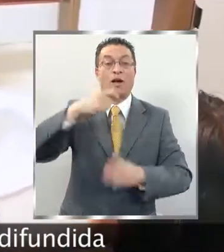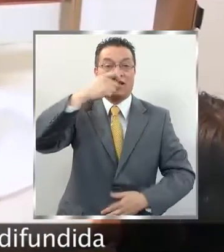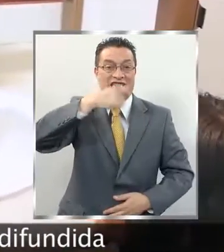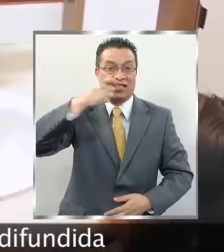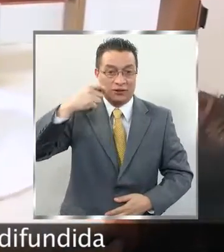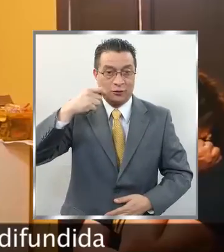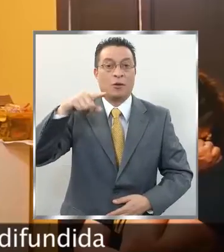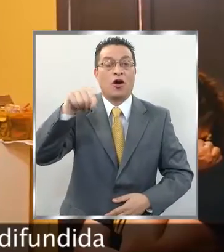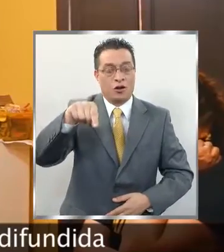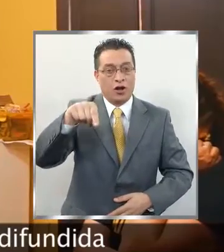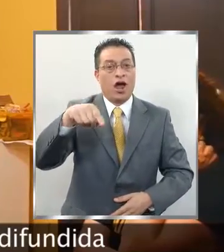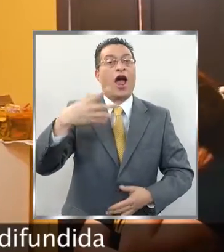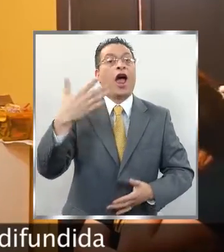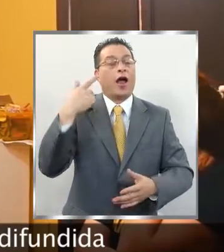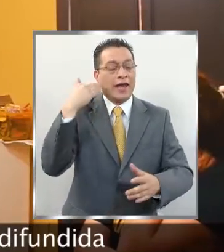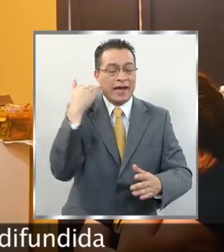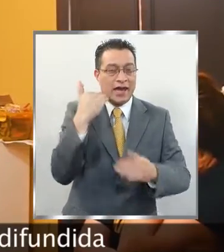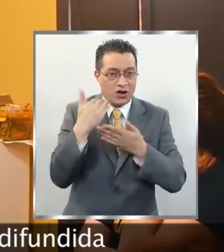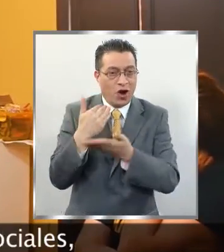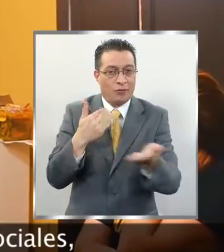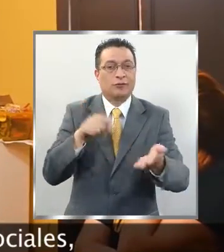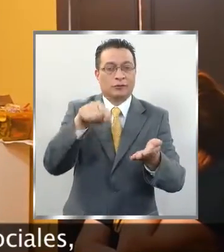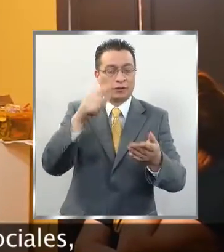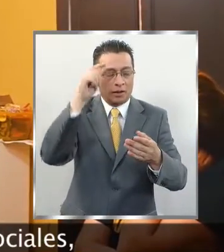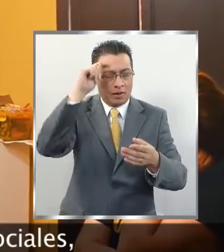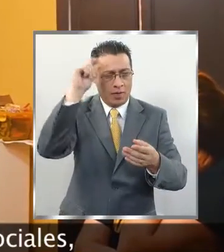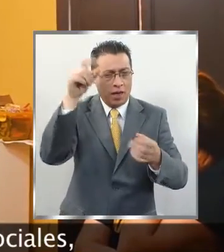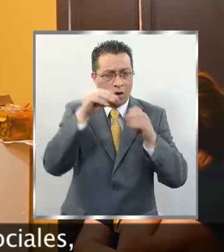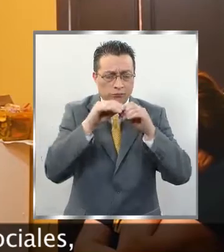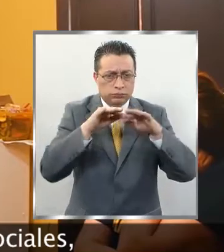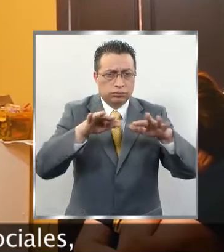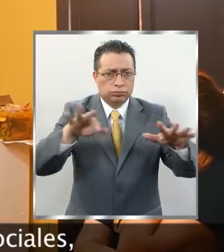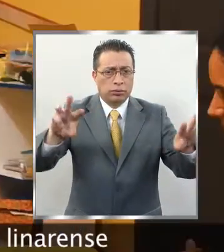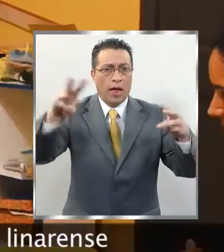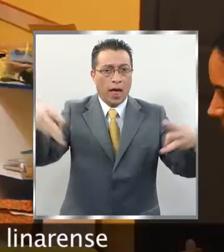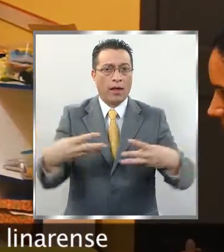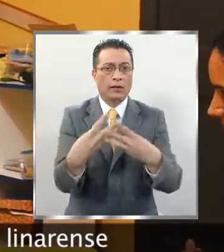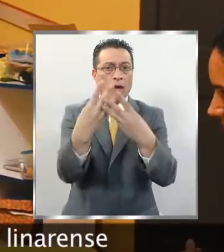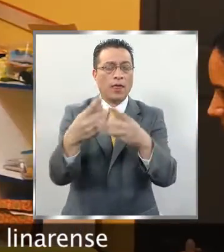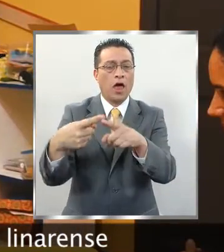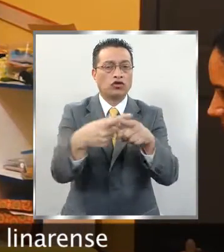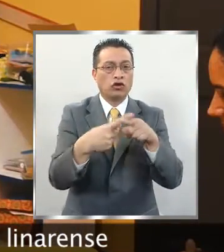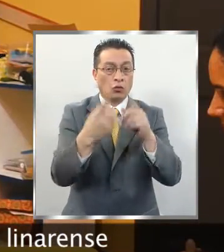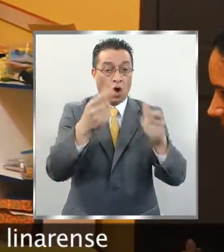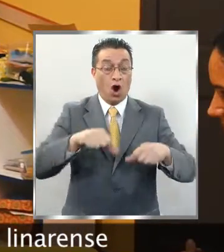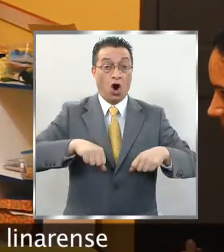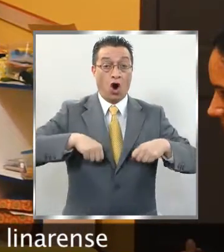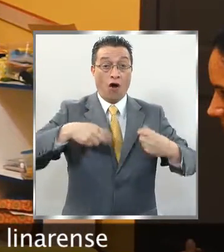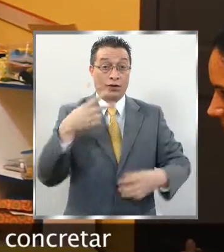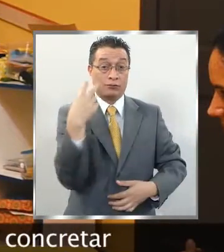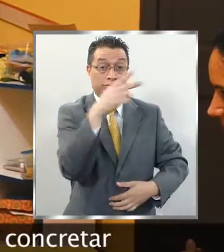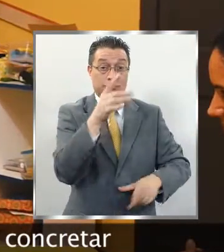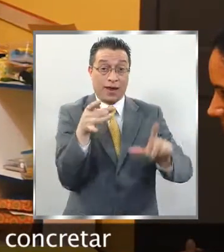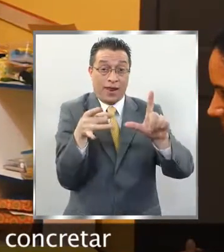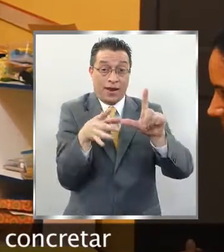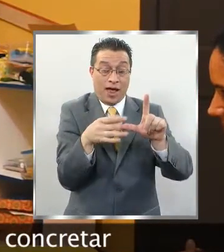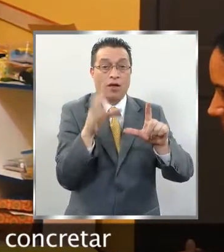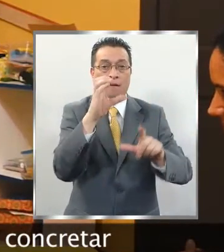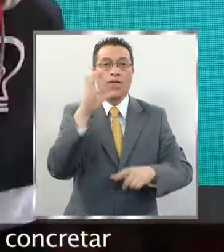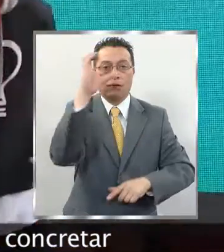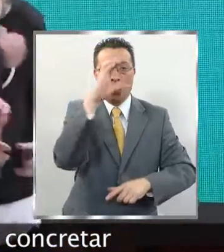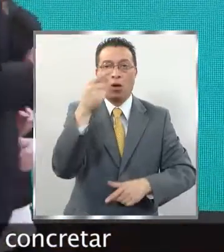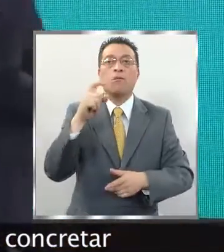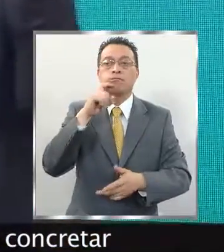dientes para niños. Con esta idea difundida a través de las redes sociales, una joven emprendedora linarense busca